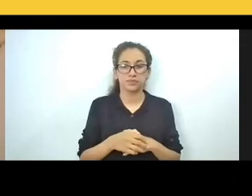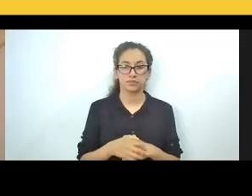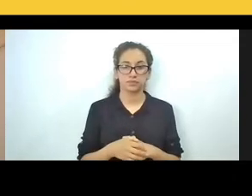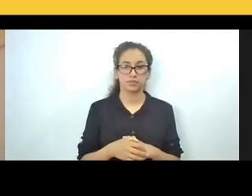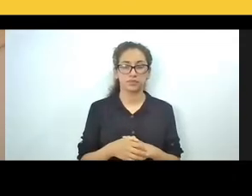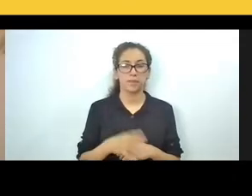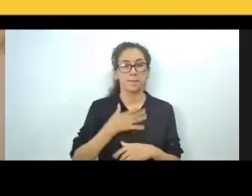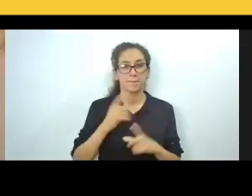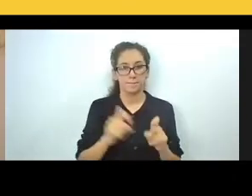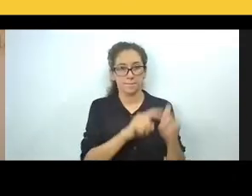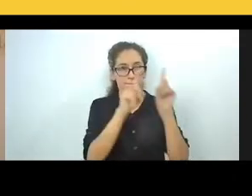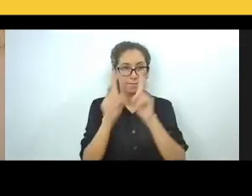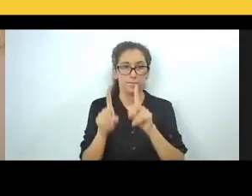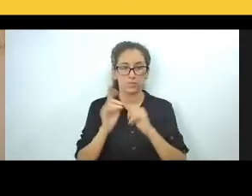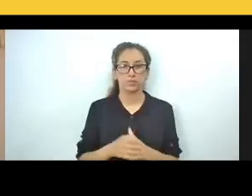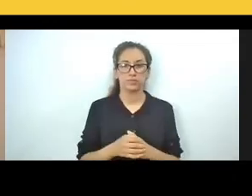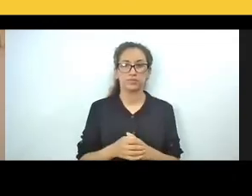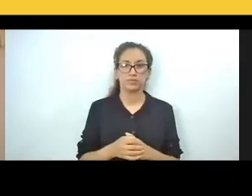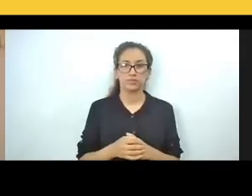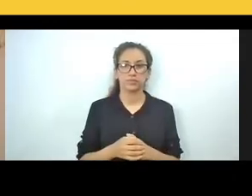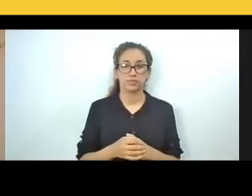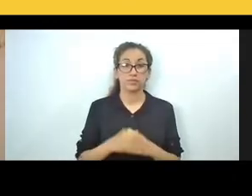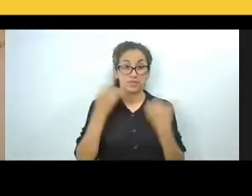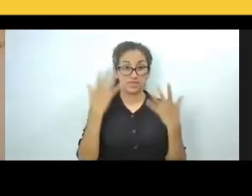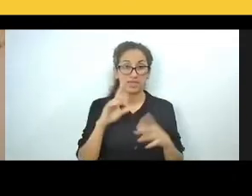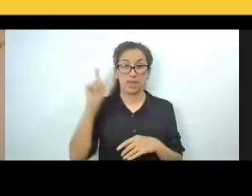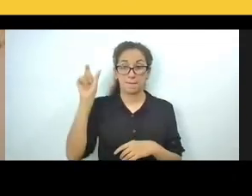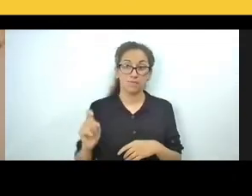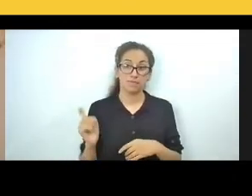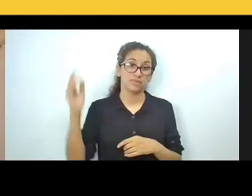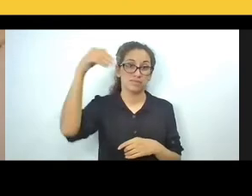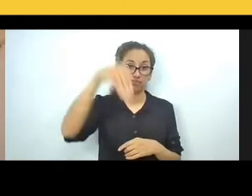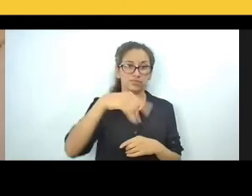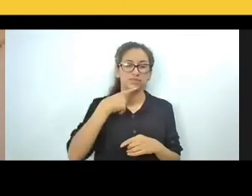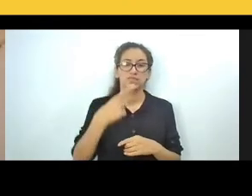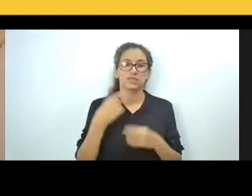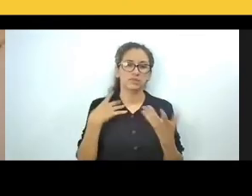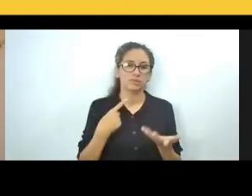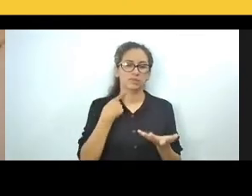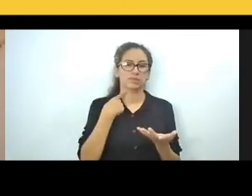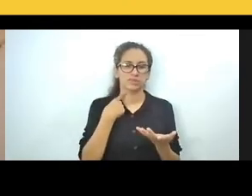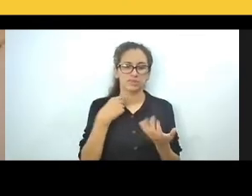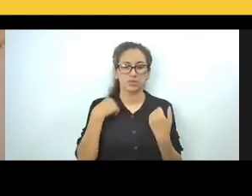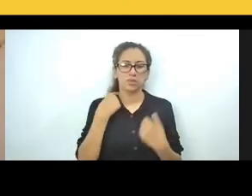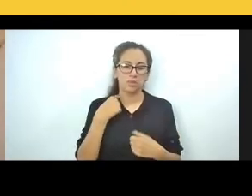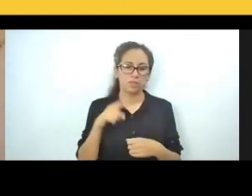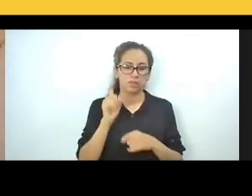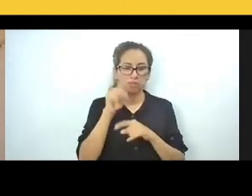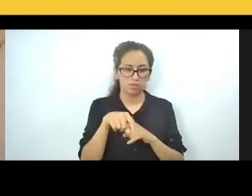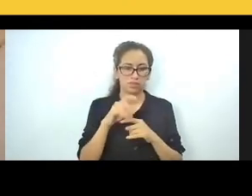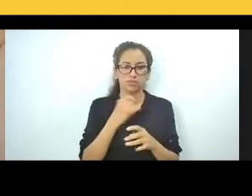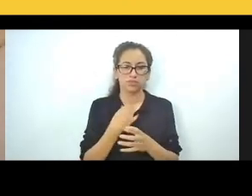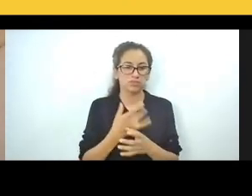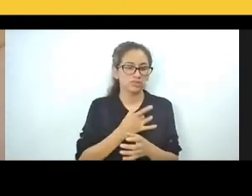tema. Llegan a veces a consulta diciendo, fallé una vez, no tuve erección una vez, ya tengo disfunción eréctil. Porque, como bien dices, lo busqué